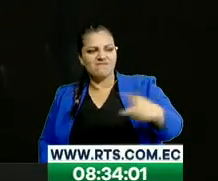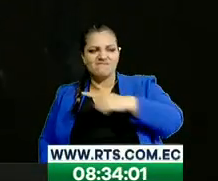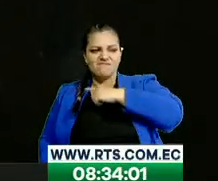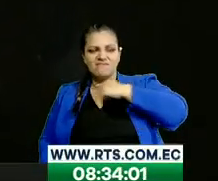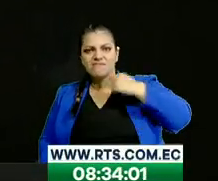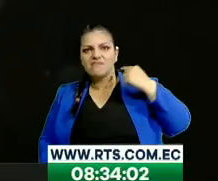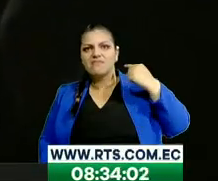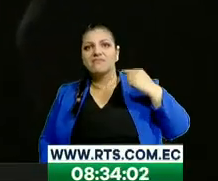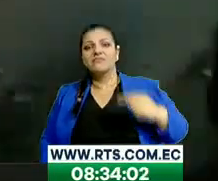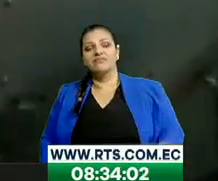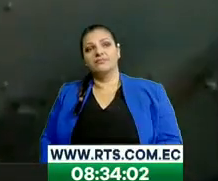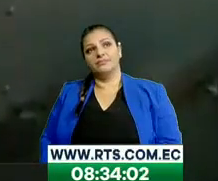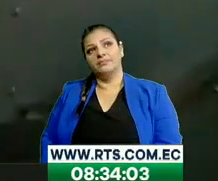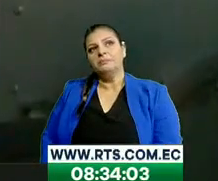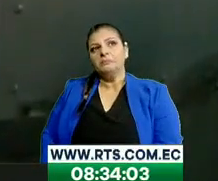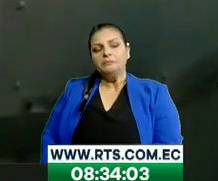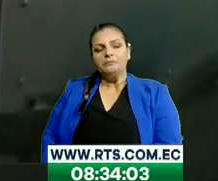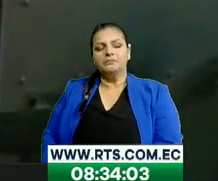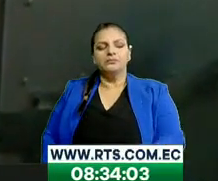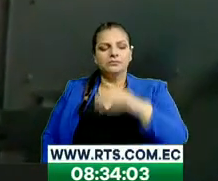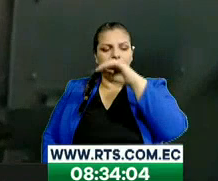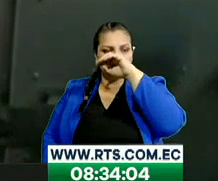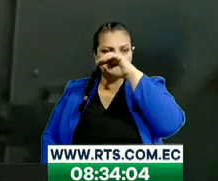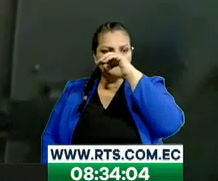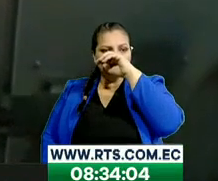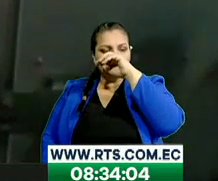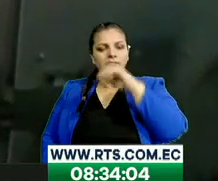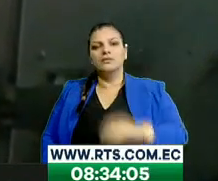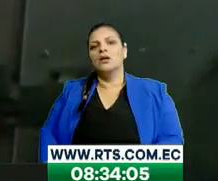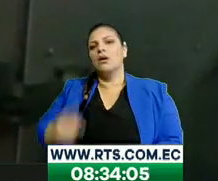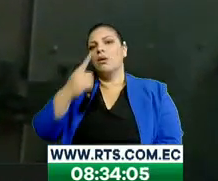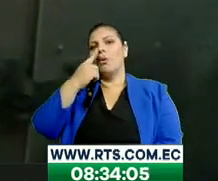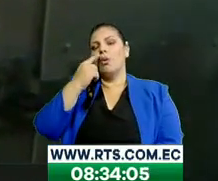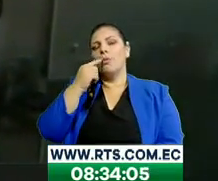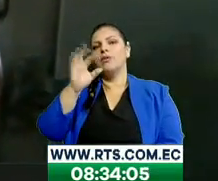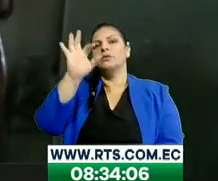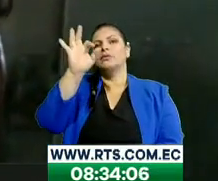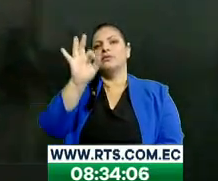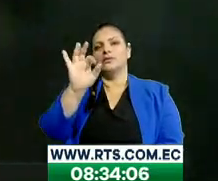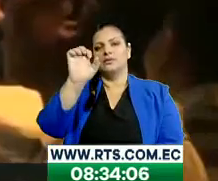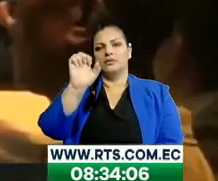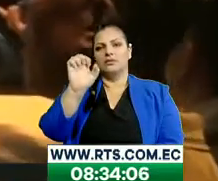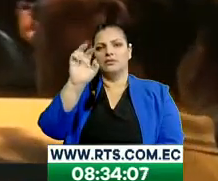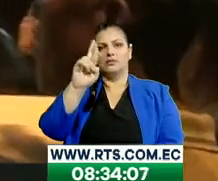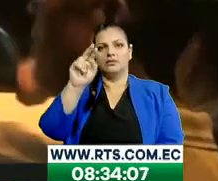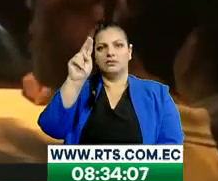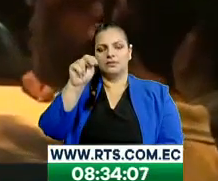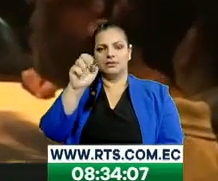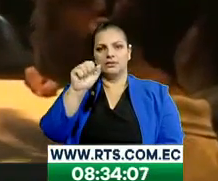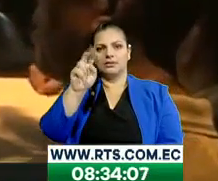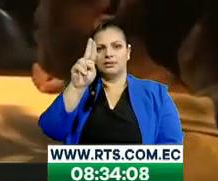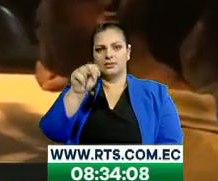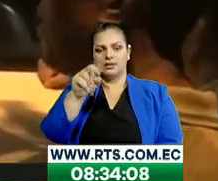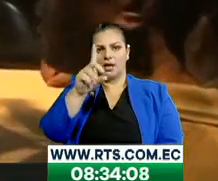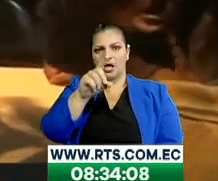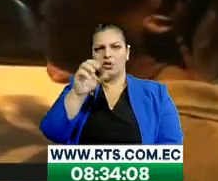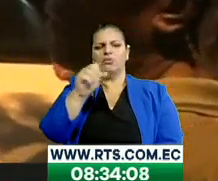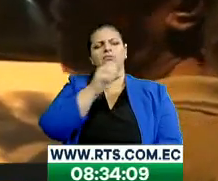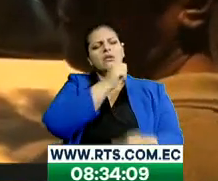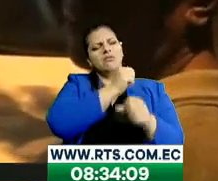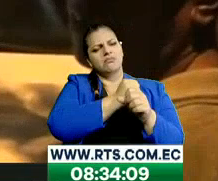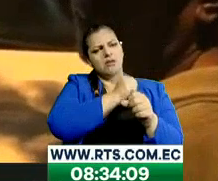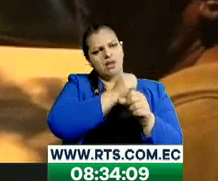del sector, 2 sujetos a bordo de una moto blanca llegaron directo a disparar contra el hombre. Sin embargo, los ayudantes